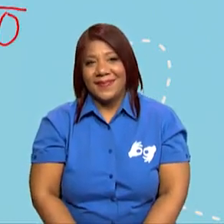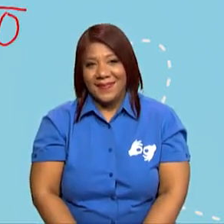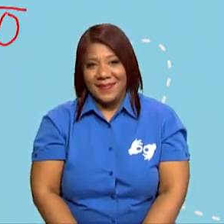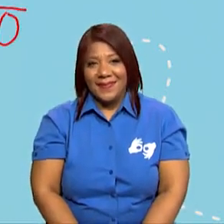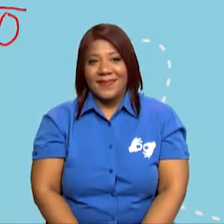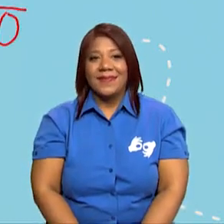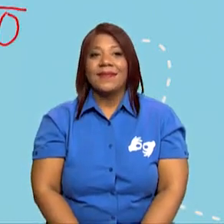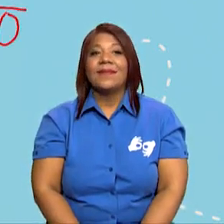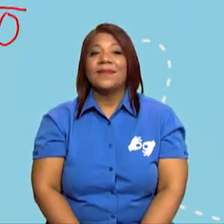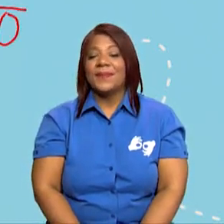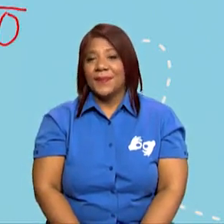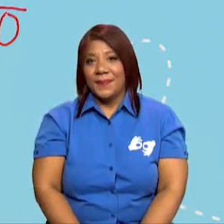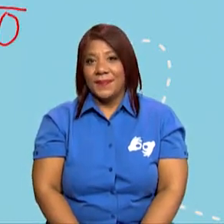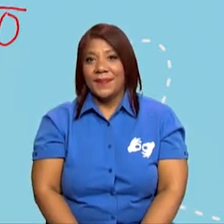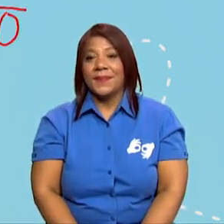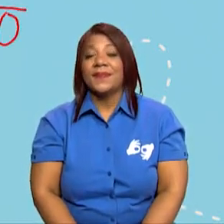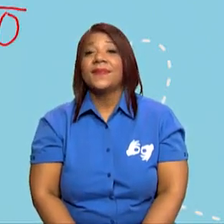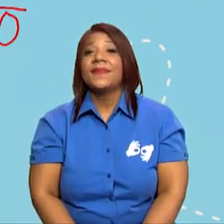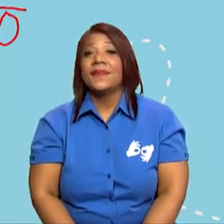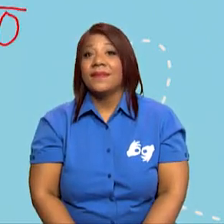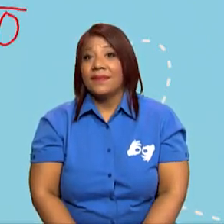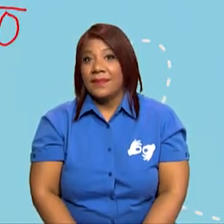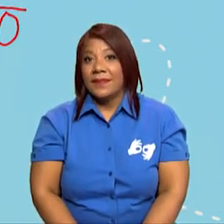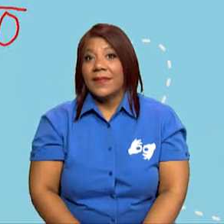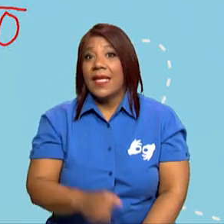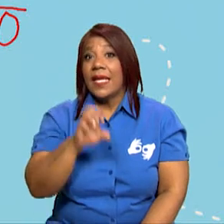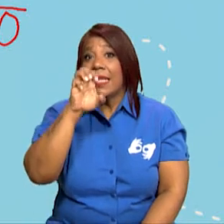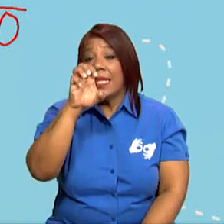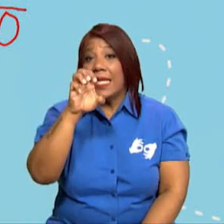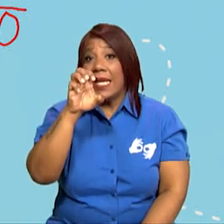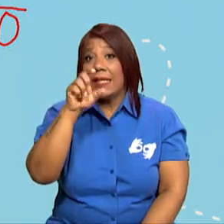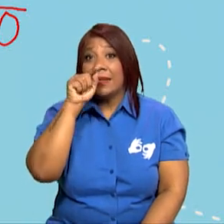es 0. Uh-huh. ¿Y nuestra respuesta cuál es, Floppy?